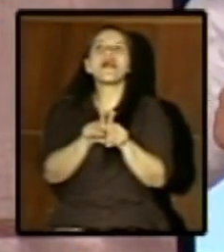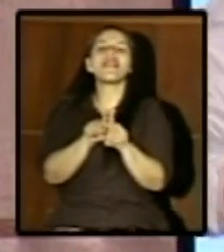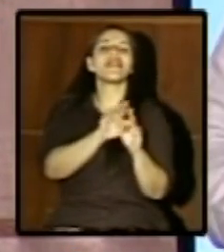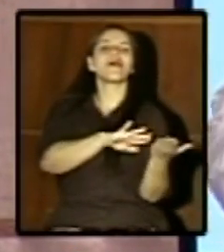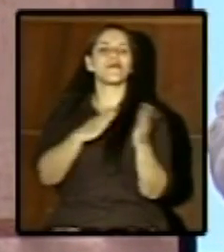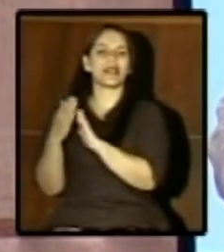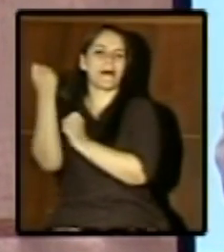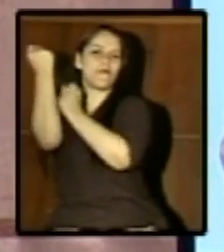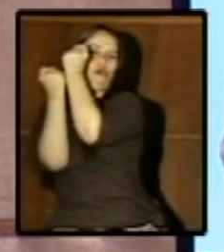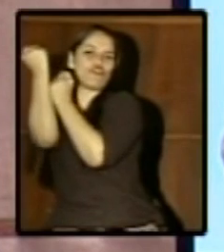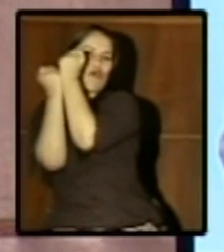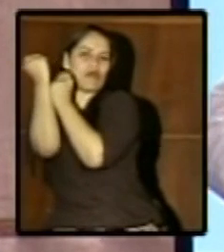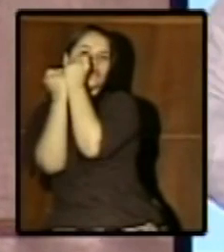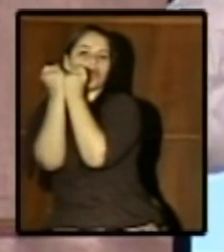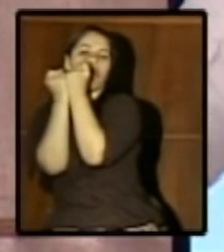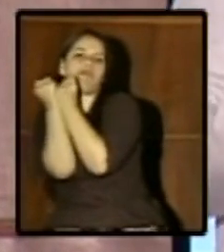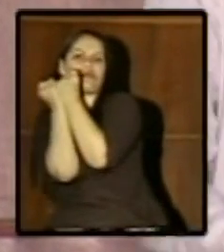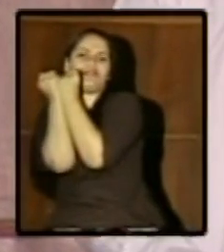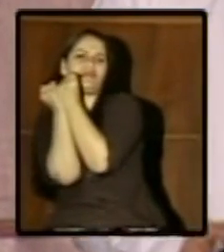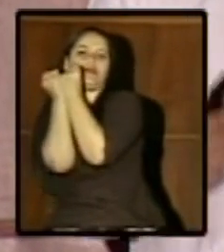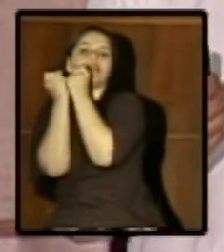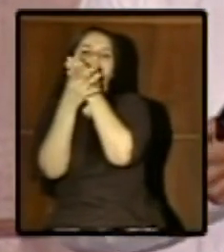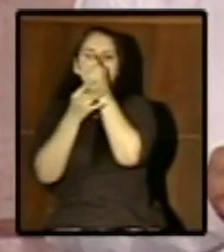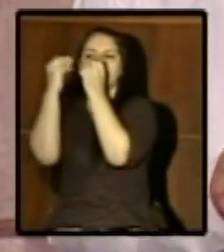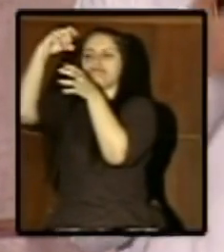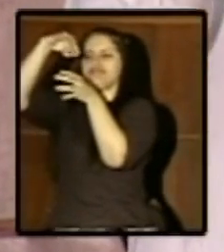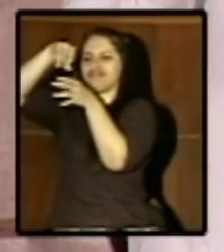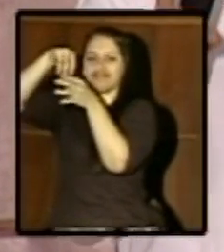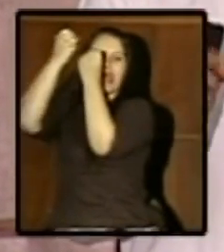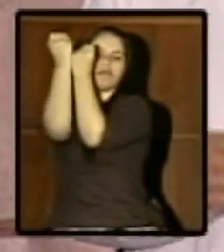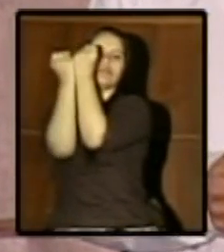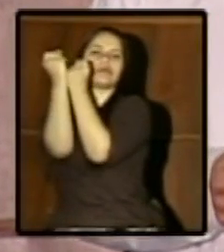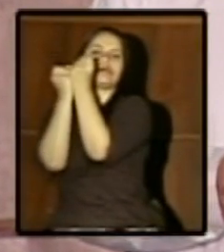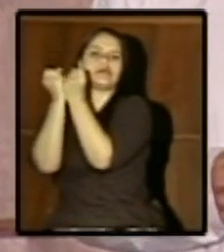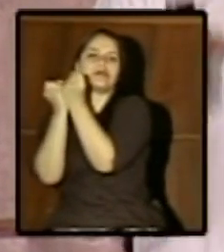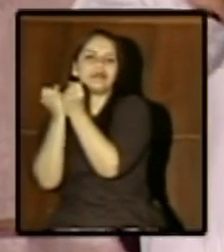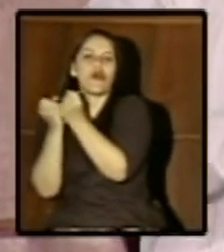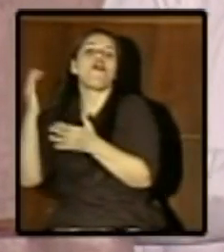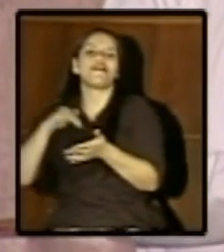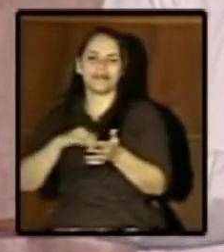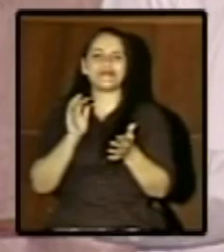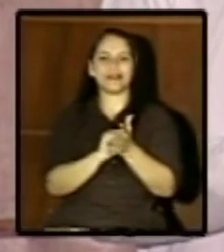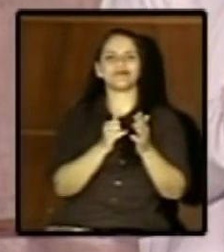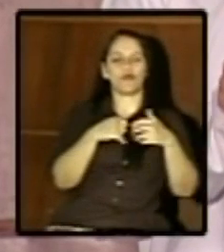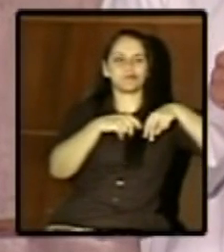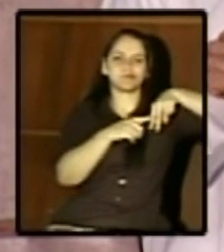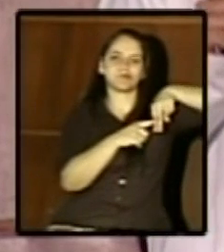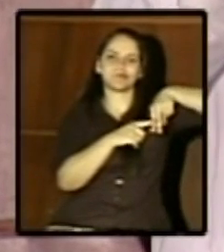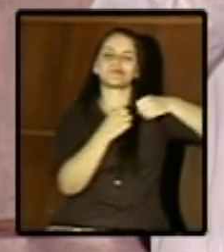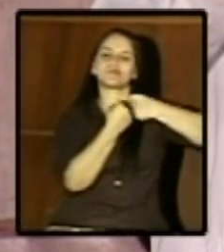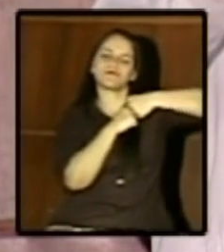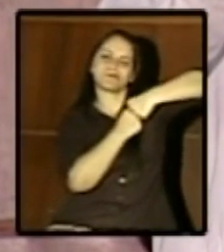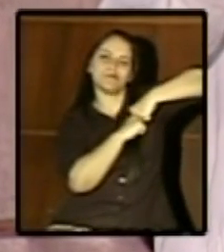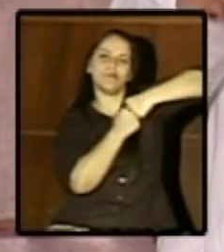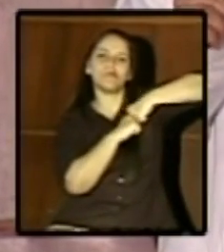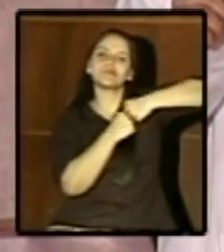que echarle lubricante para que se mueva bien. Es una cantidad suficiente para poder hacer los movimientos con la menor fricción posible. Todo lo que hace el